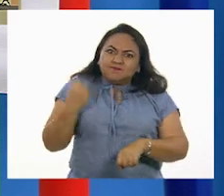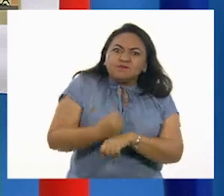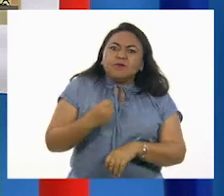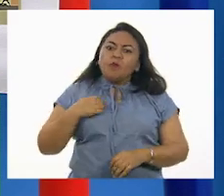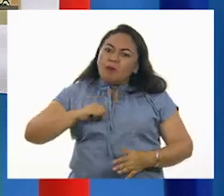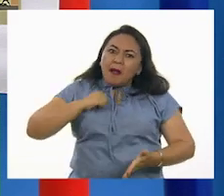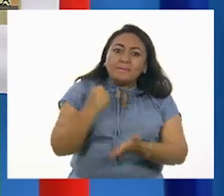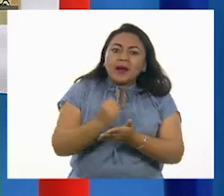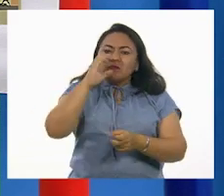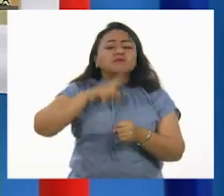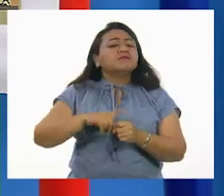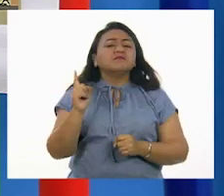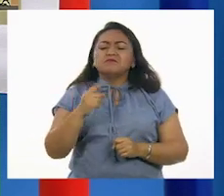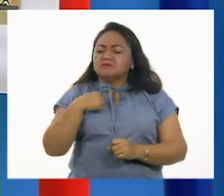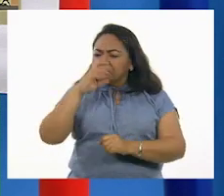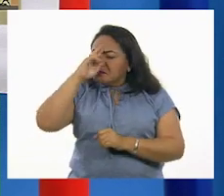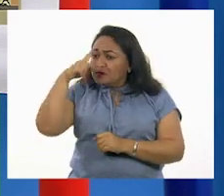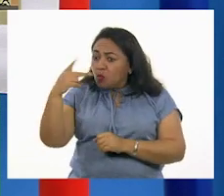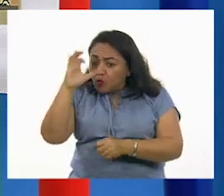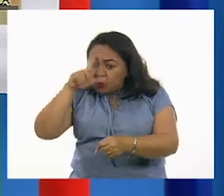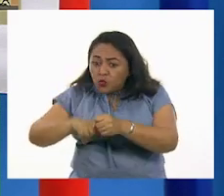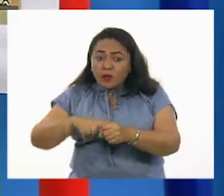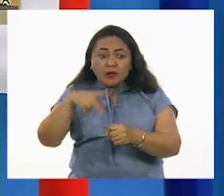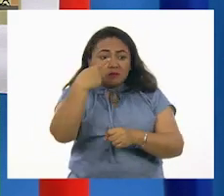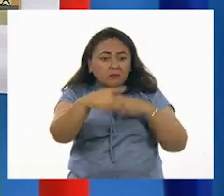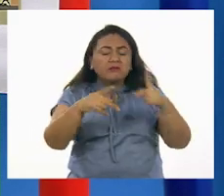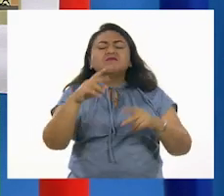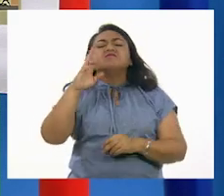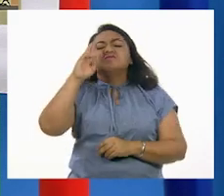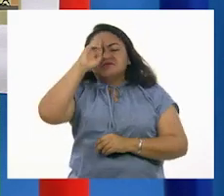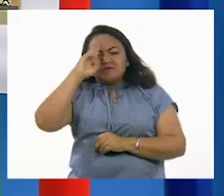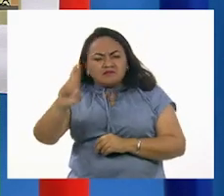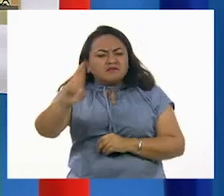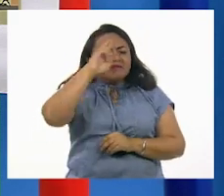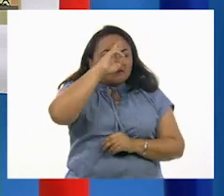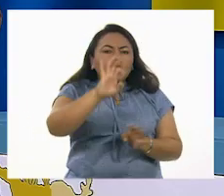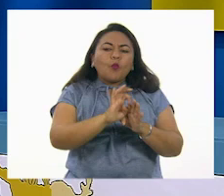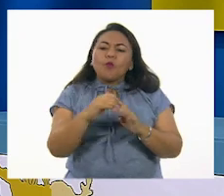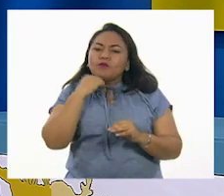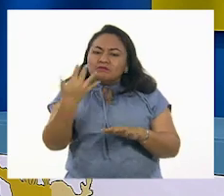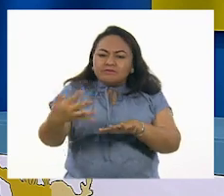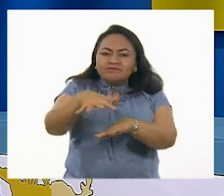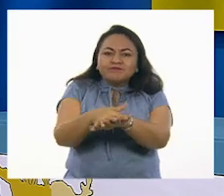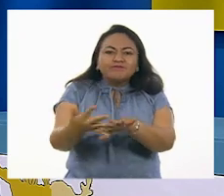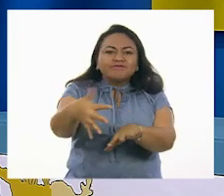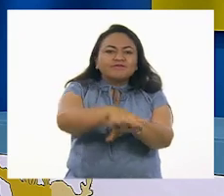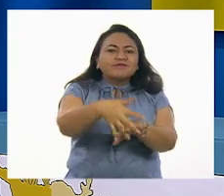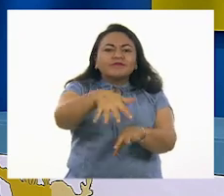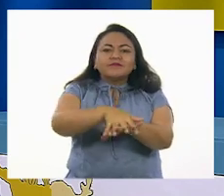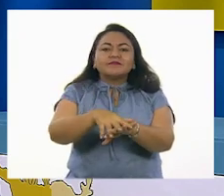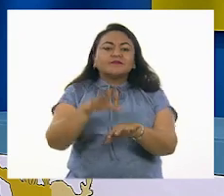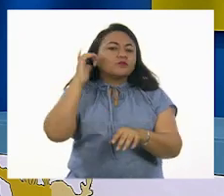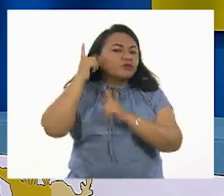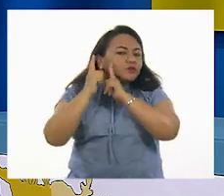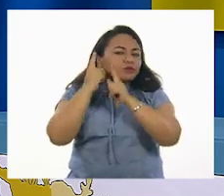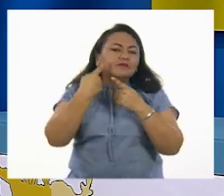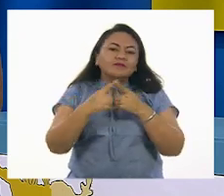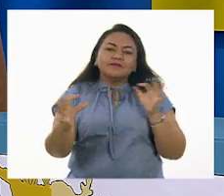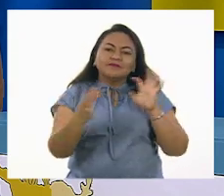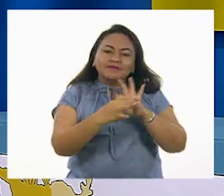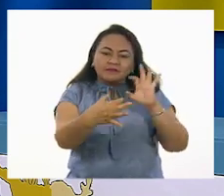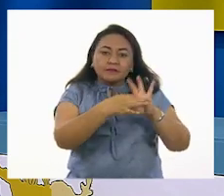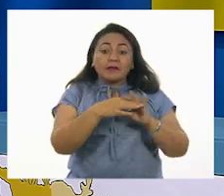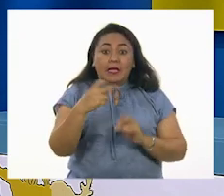el contrario, la respetaba y buscaba la mezcla con las creencias griegas. Sin duda, su educación política y militar le